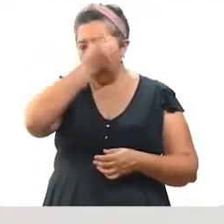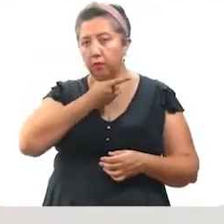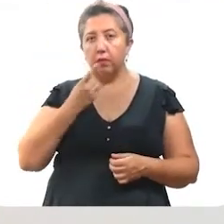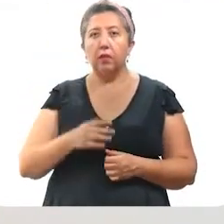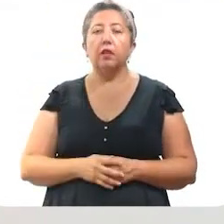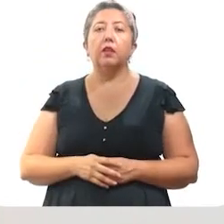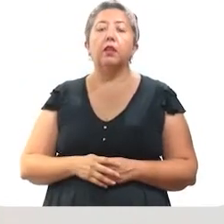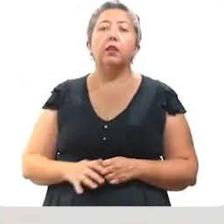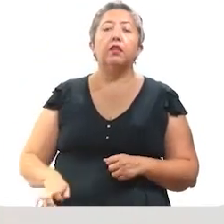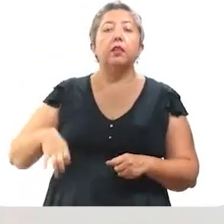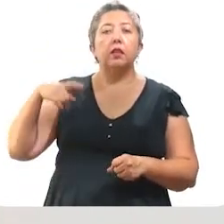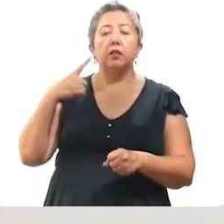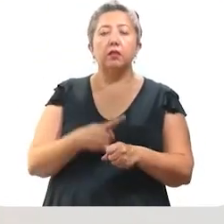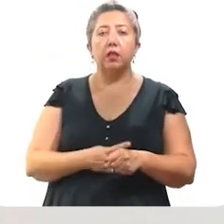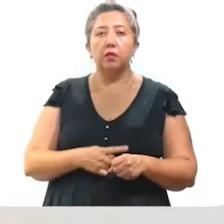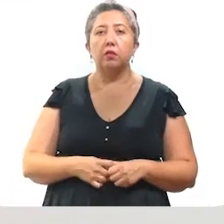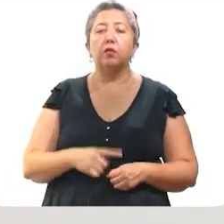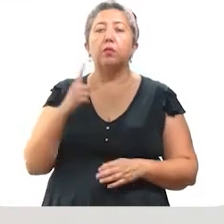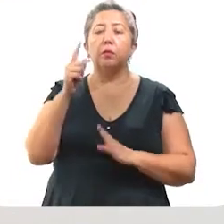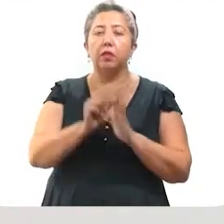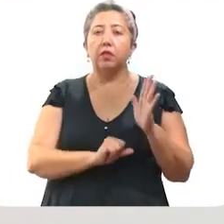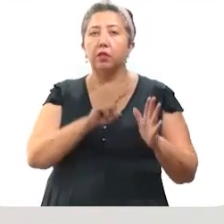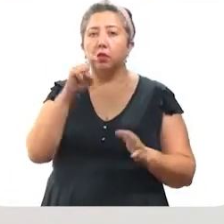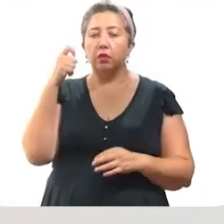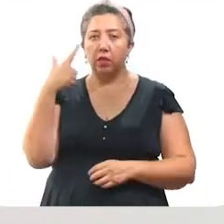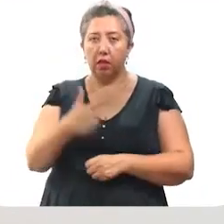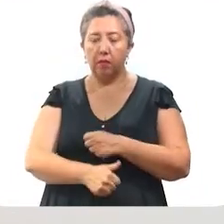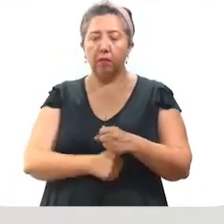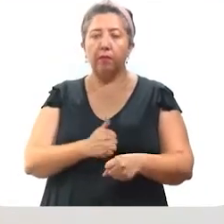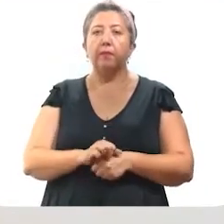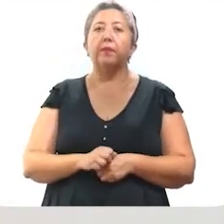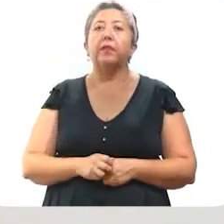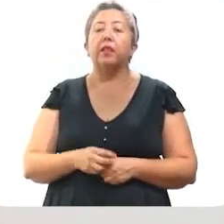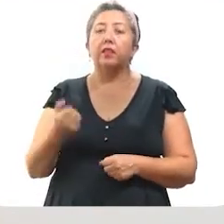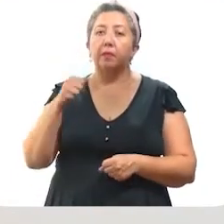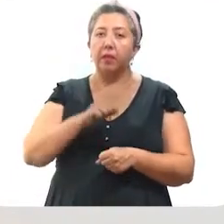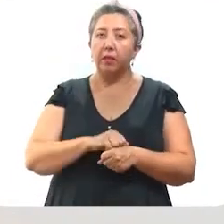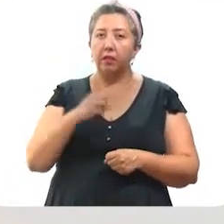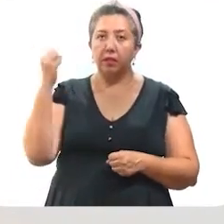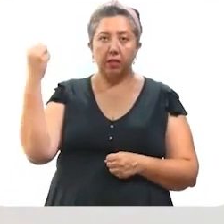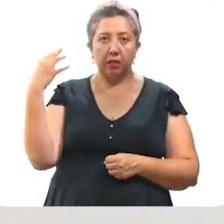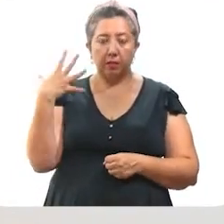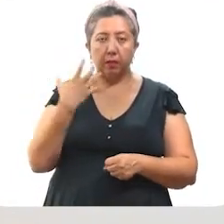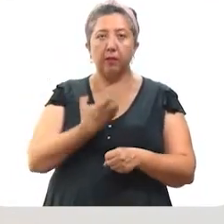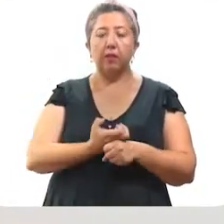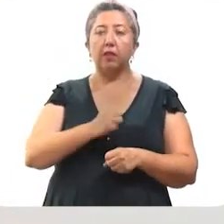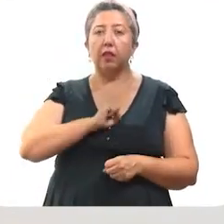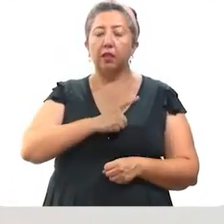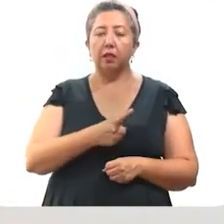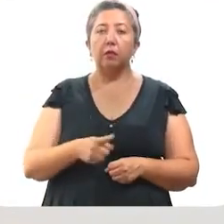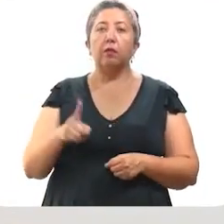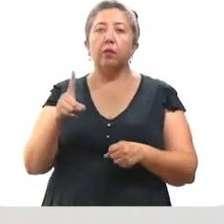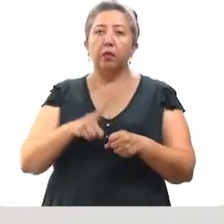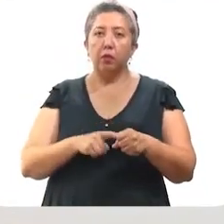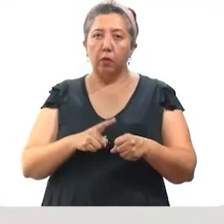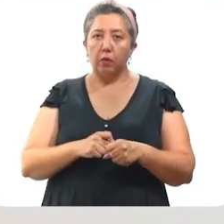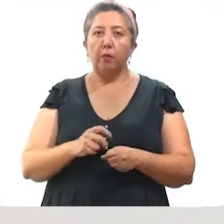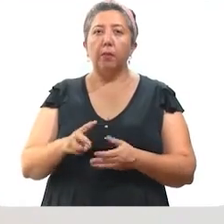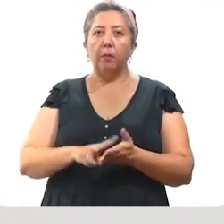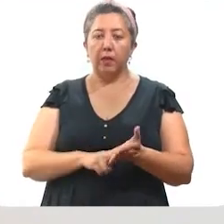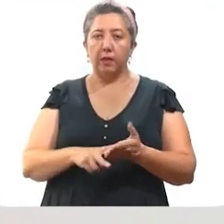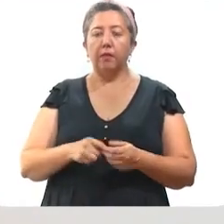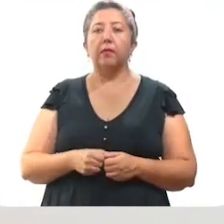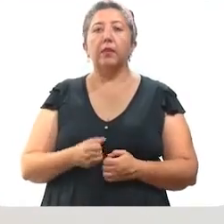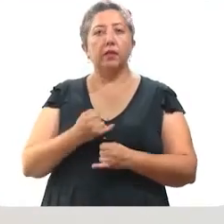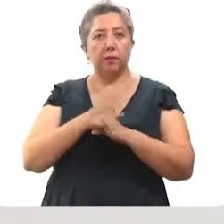diagnóstico el rango de edad de los casos es de un mes a 107 años los indicadores semanales de semáforo estatal de salud marca en color